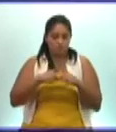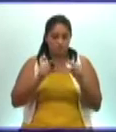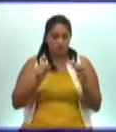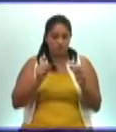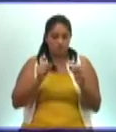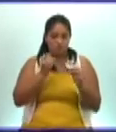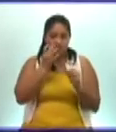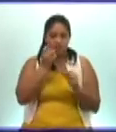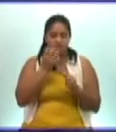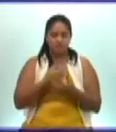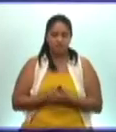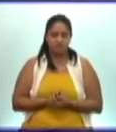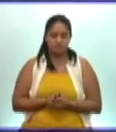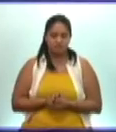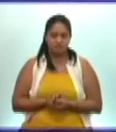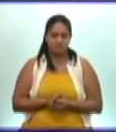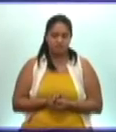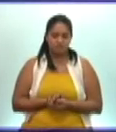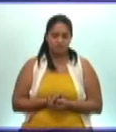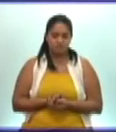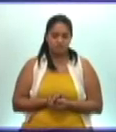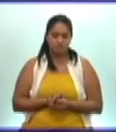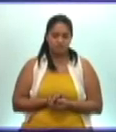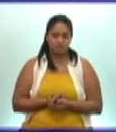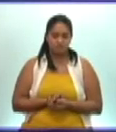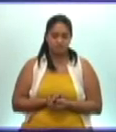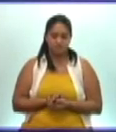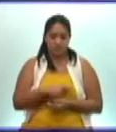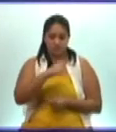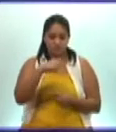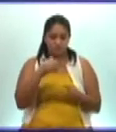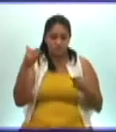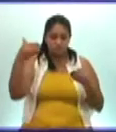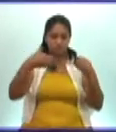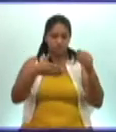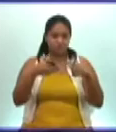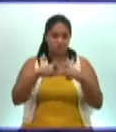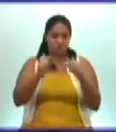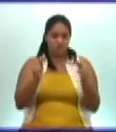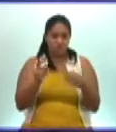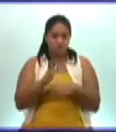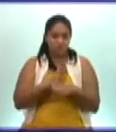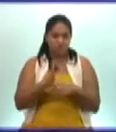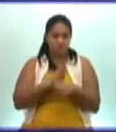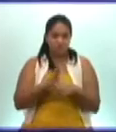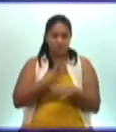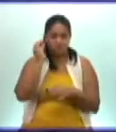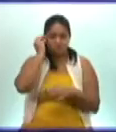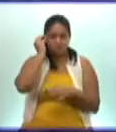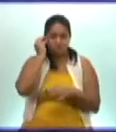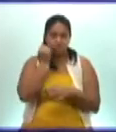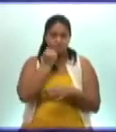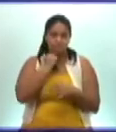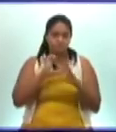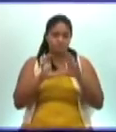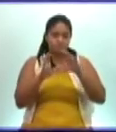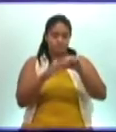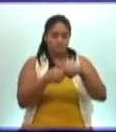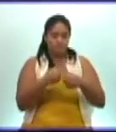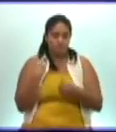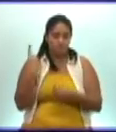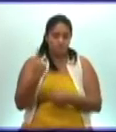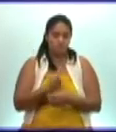hoja refleja el ultravioleta, las microondas o las ondas infrarrojas. Para aprender más sobre el mundo que nos rodea, los científicos